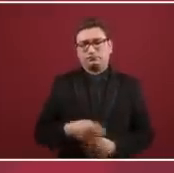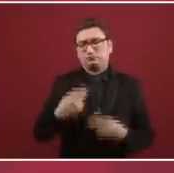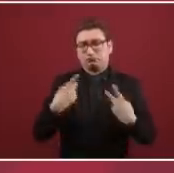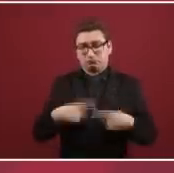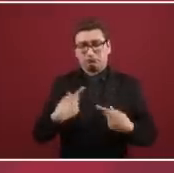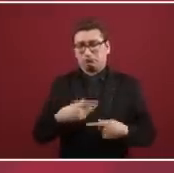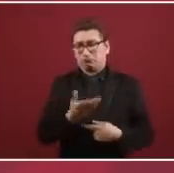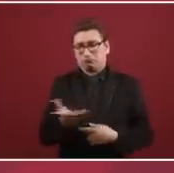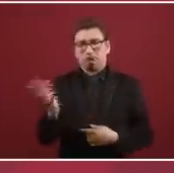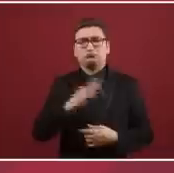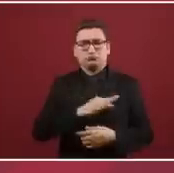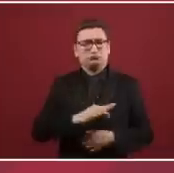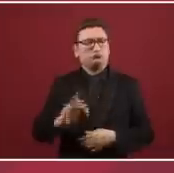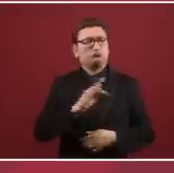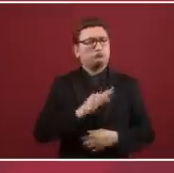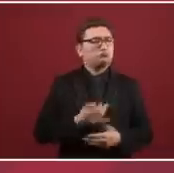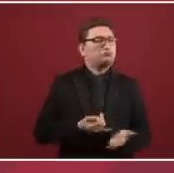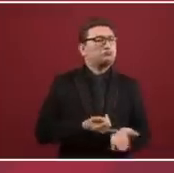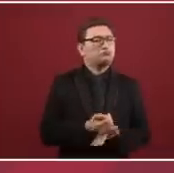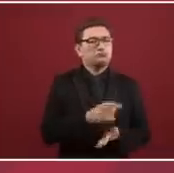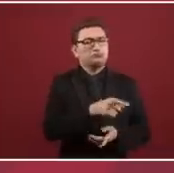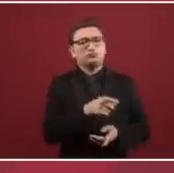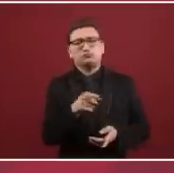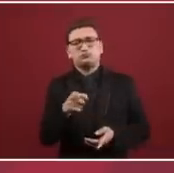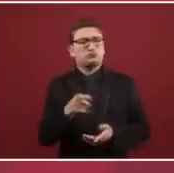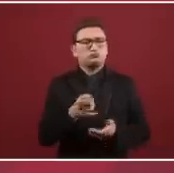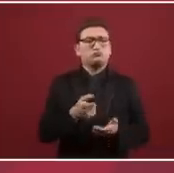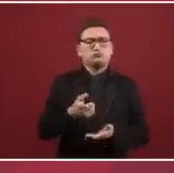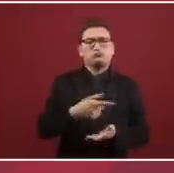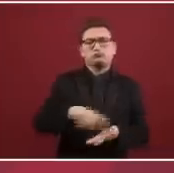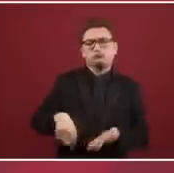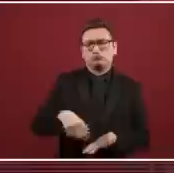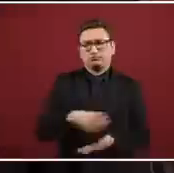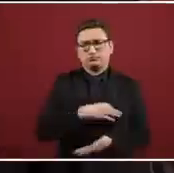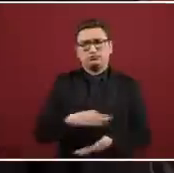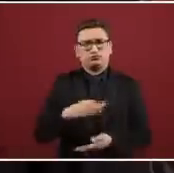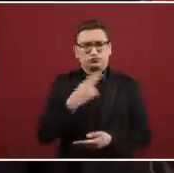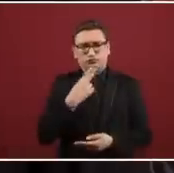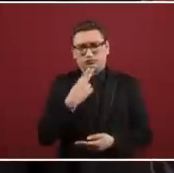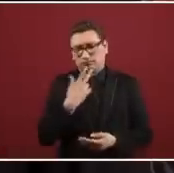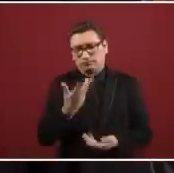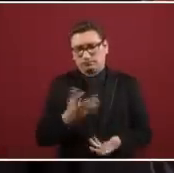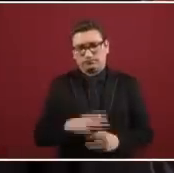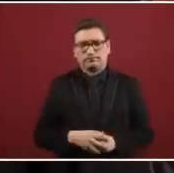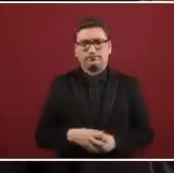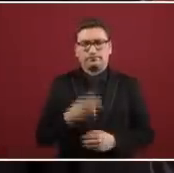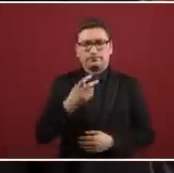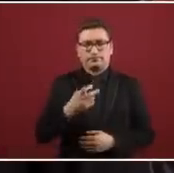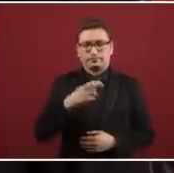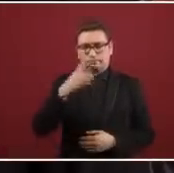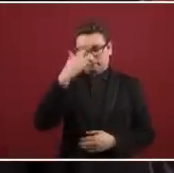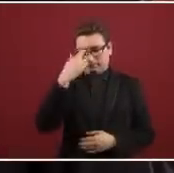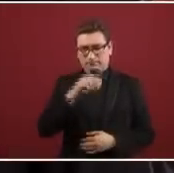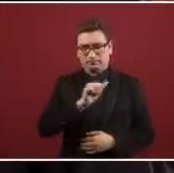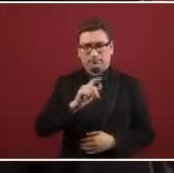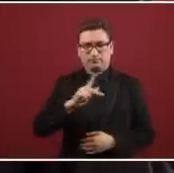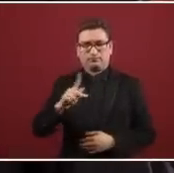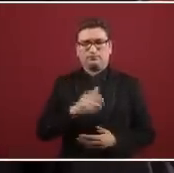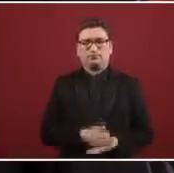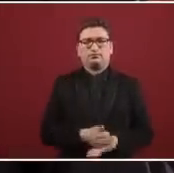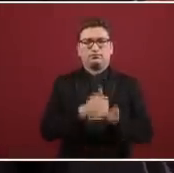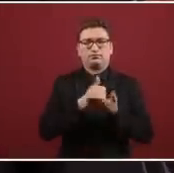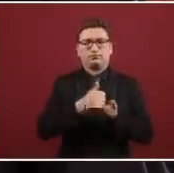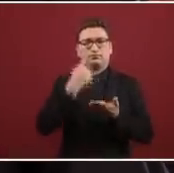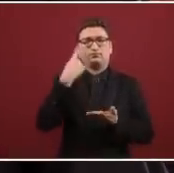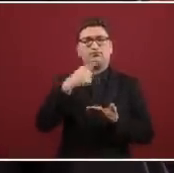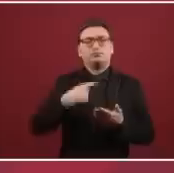consumidores los que decidan. Este sistema nos ayuda, no olvidemos, a